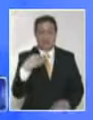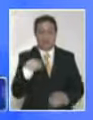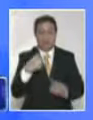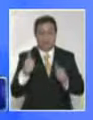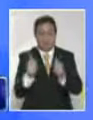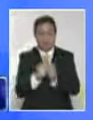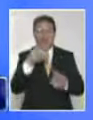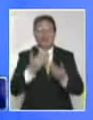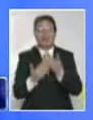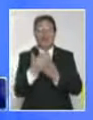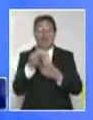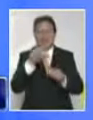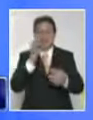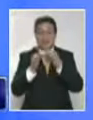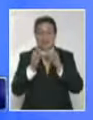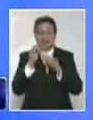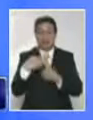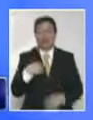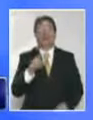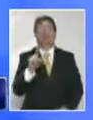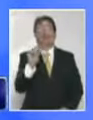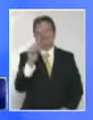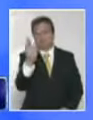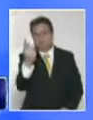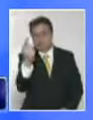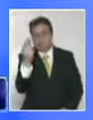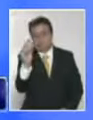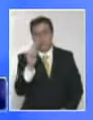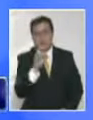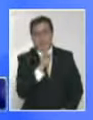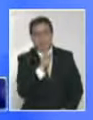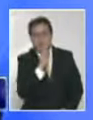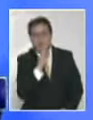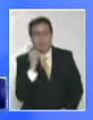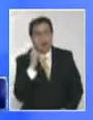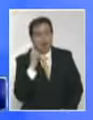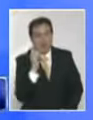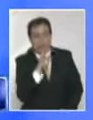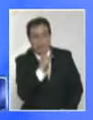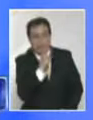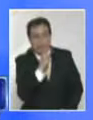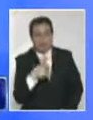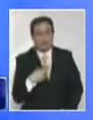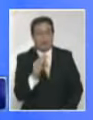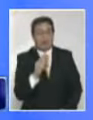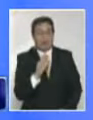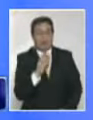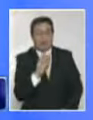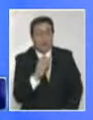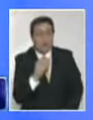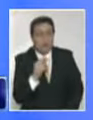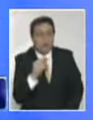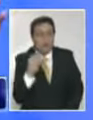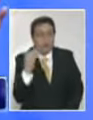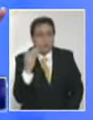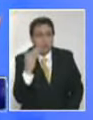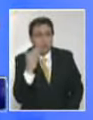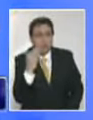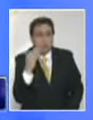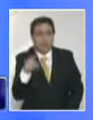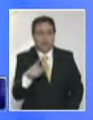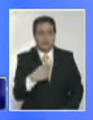un desayuno o algo así, y entonces lo llama y le hace un gesto así y le dice algo a lo de ellos. Yo, haciéndome el tonto, me acerqué y le dice, no puede ser,